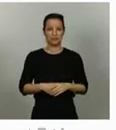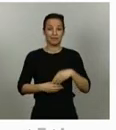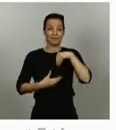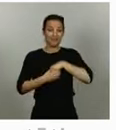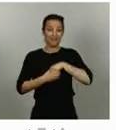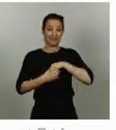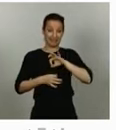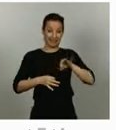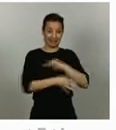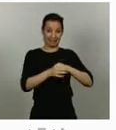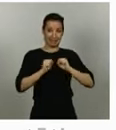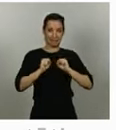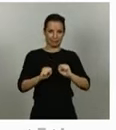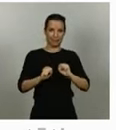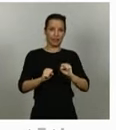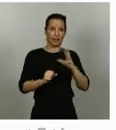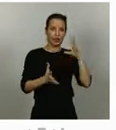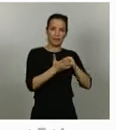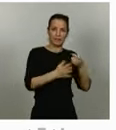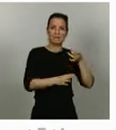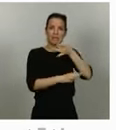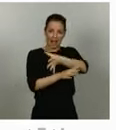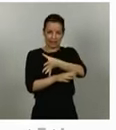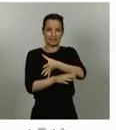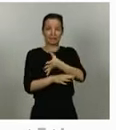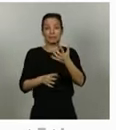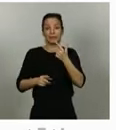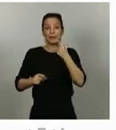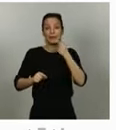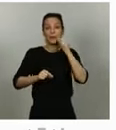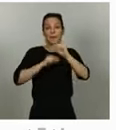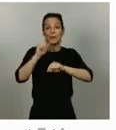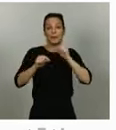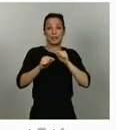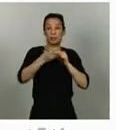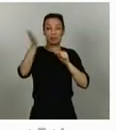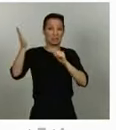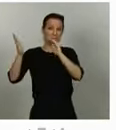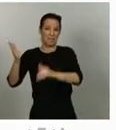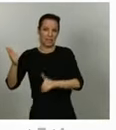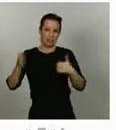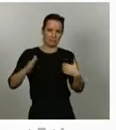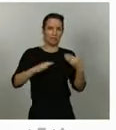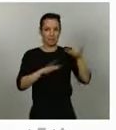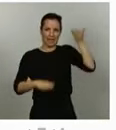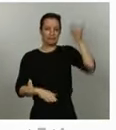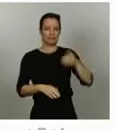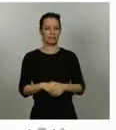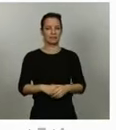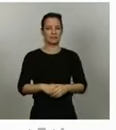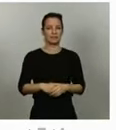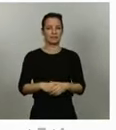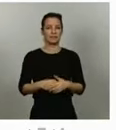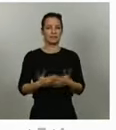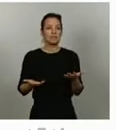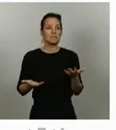refleja una menor presencia del virus en la población. Y no hemos encontrado diferencias,